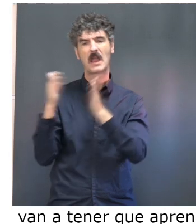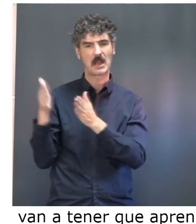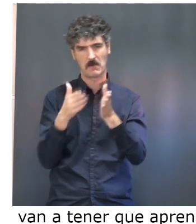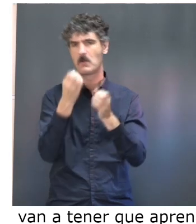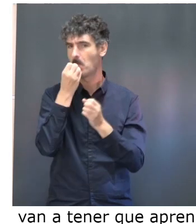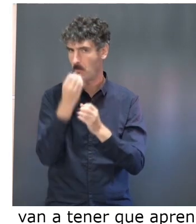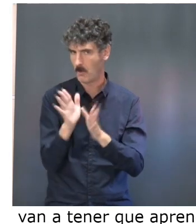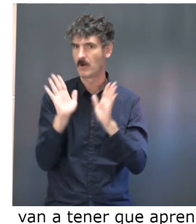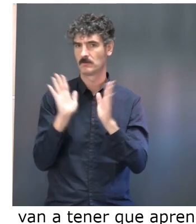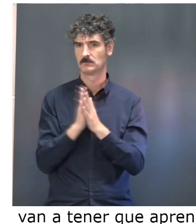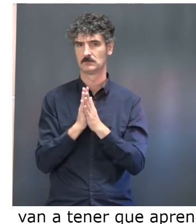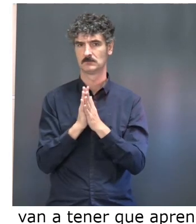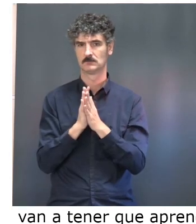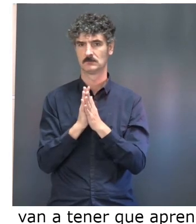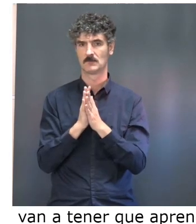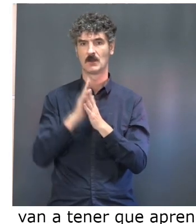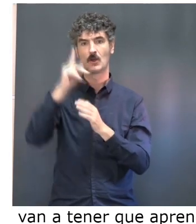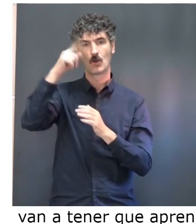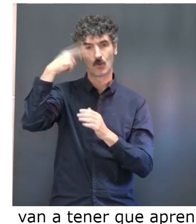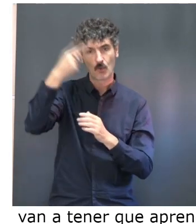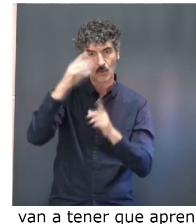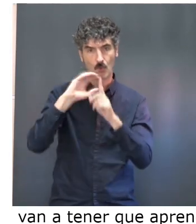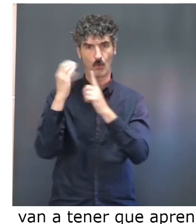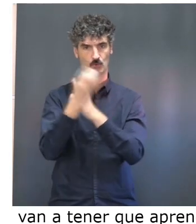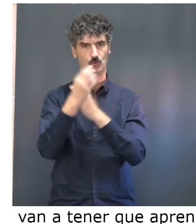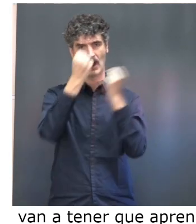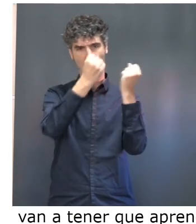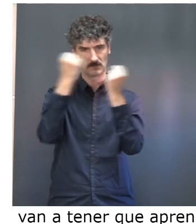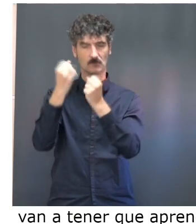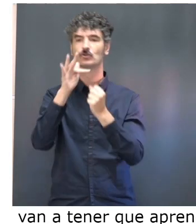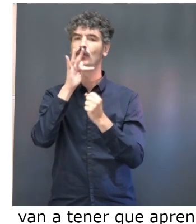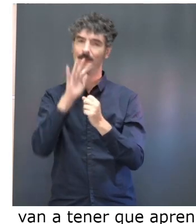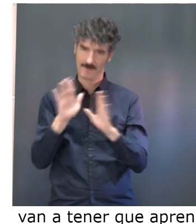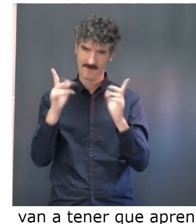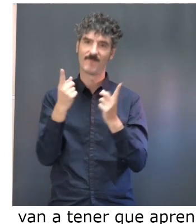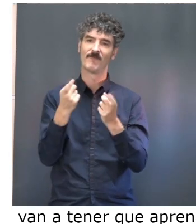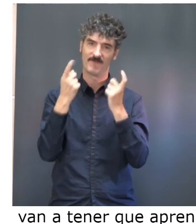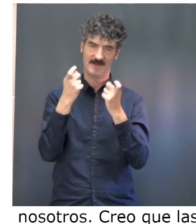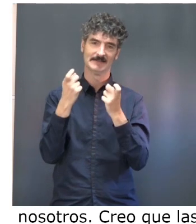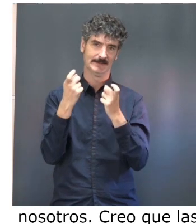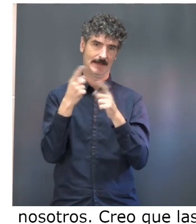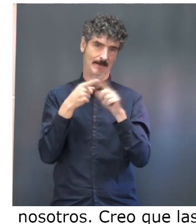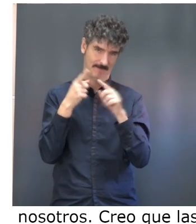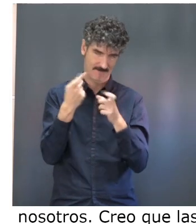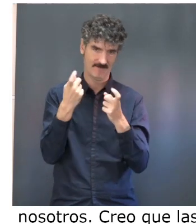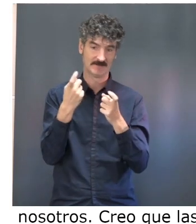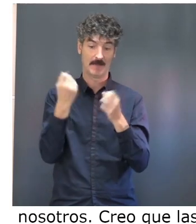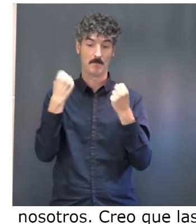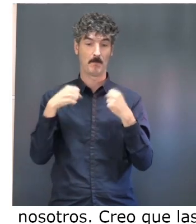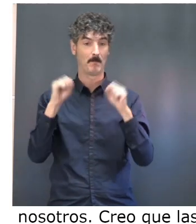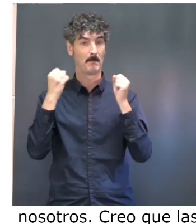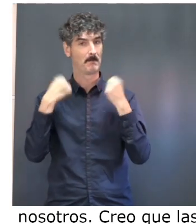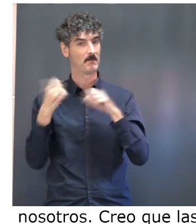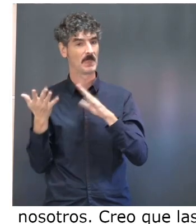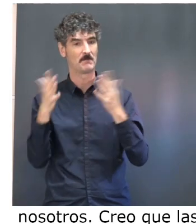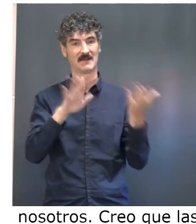camino, la cultura institucional está ahí todavía a medio camino, y las prácticas es el